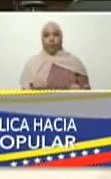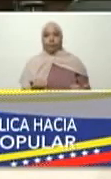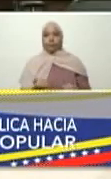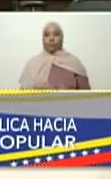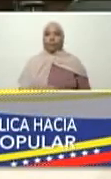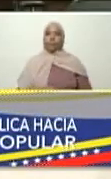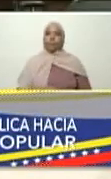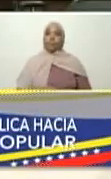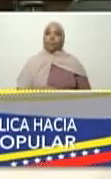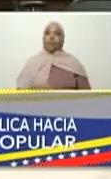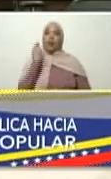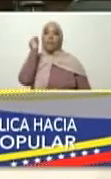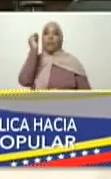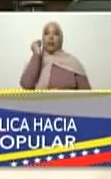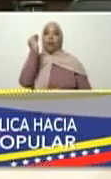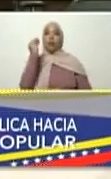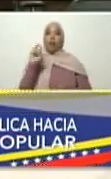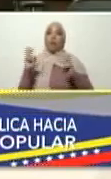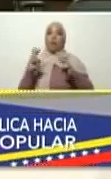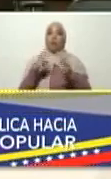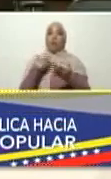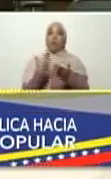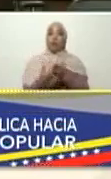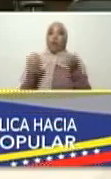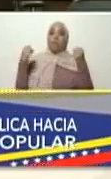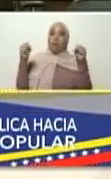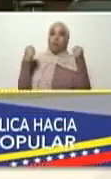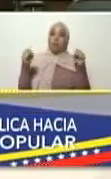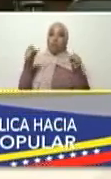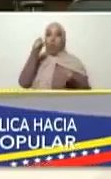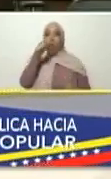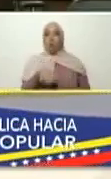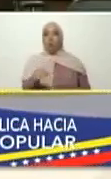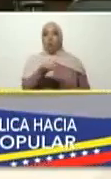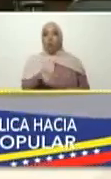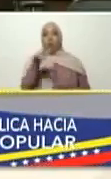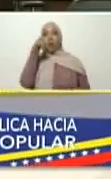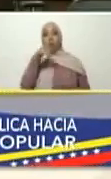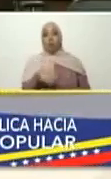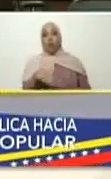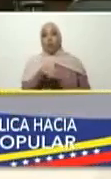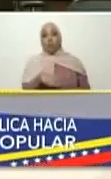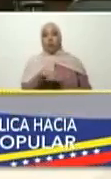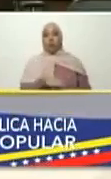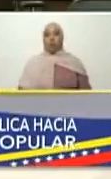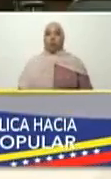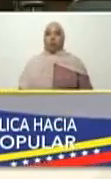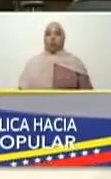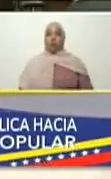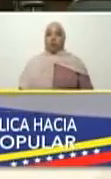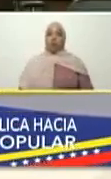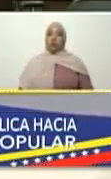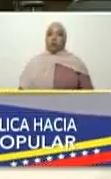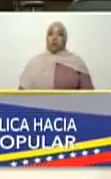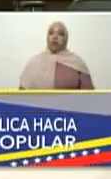Y él pensaba mucho todo el tema de la teoría, de la práctica y del poder popular. Y de hecho él trajo